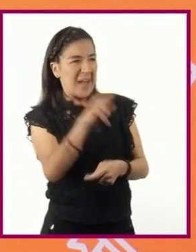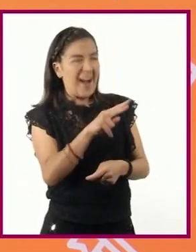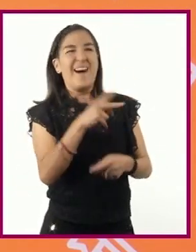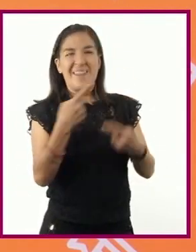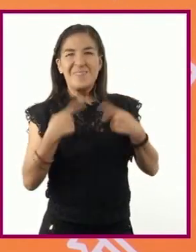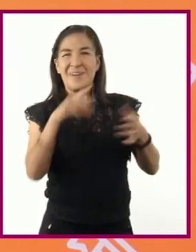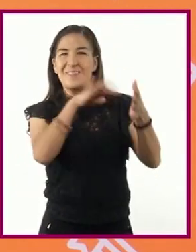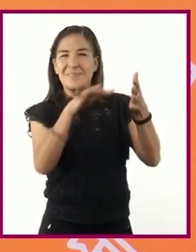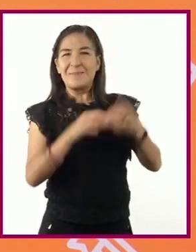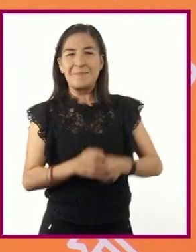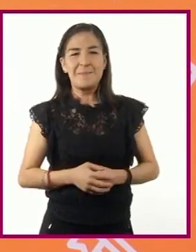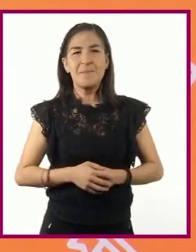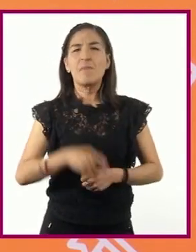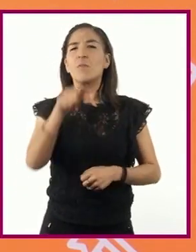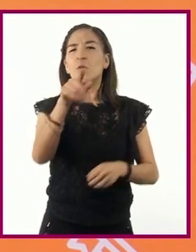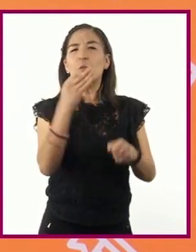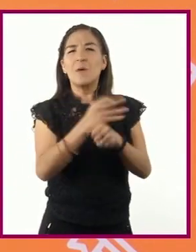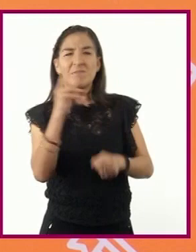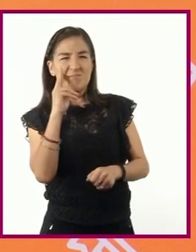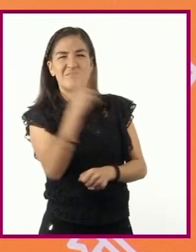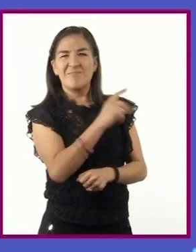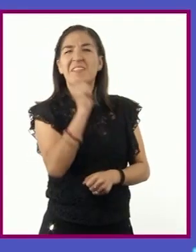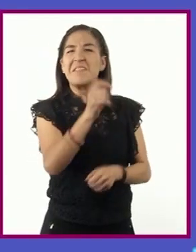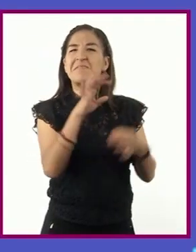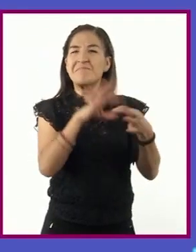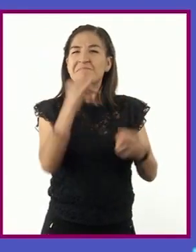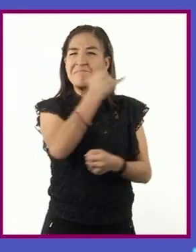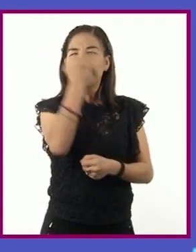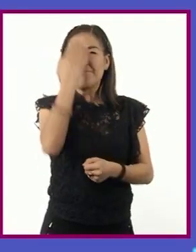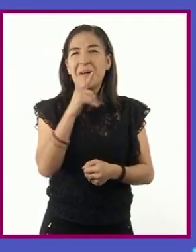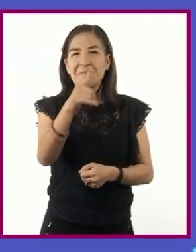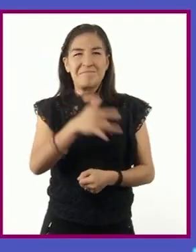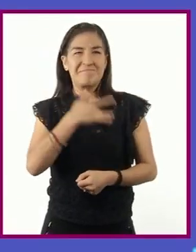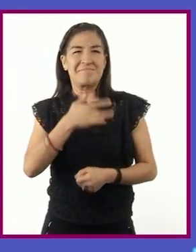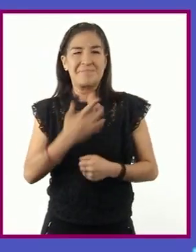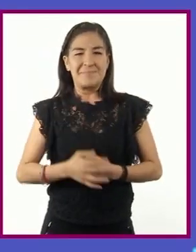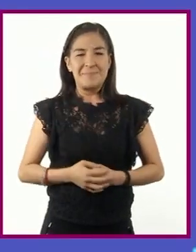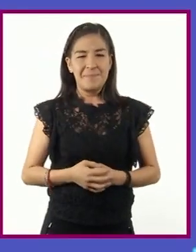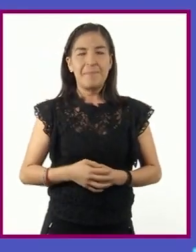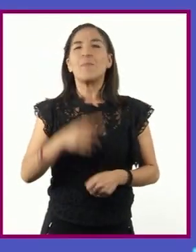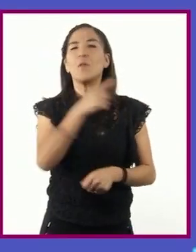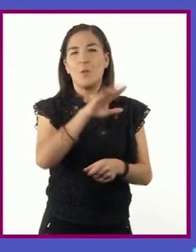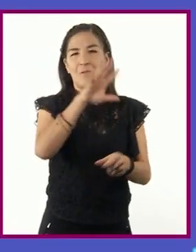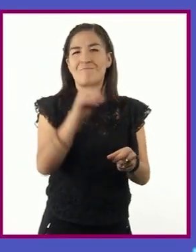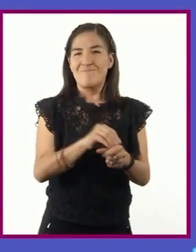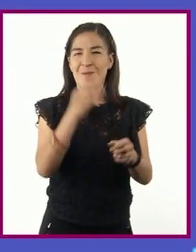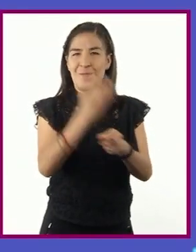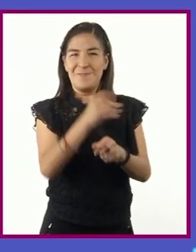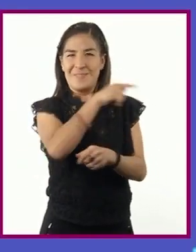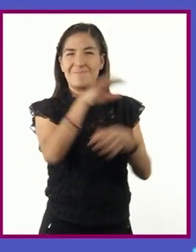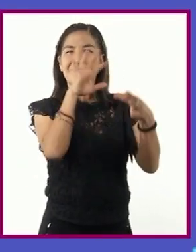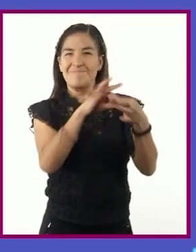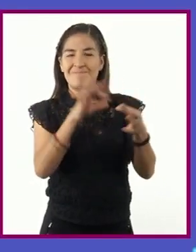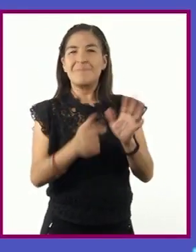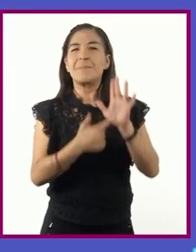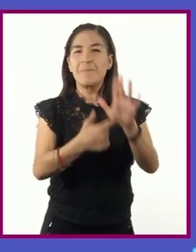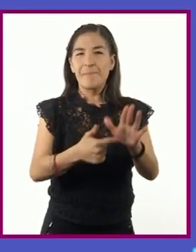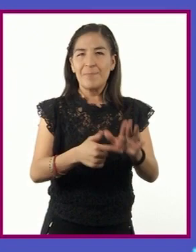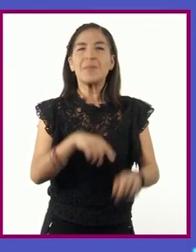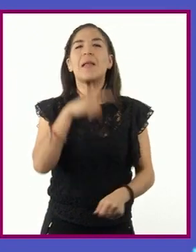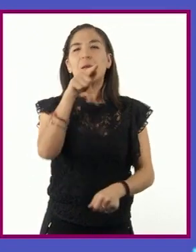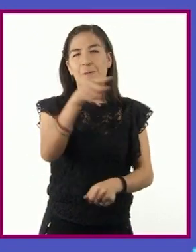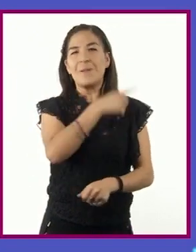ustedes qué pueden decir de esta imagen? Claro, para complementar lo que acabas de señalar, te pido que